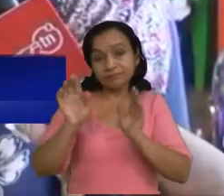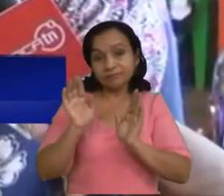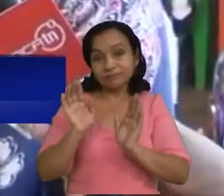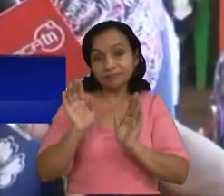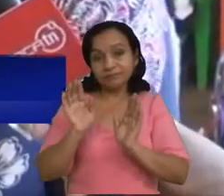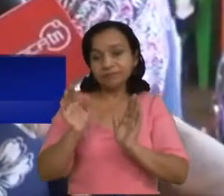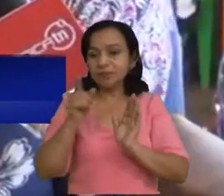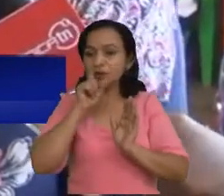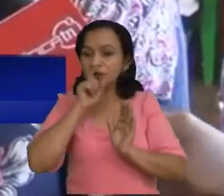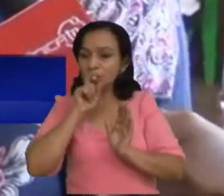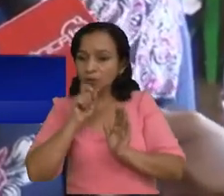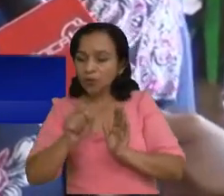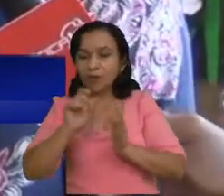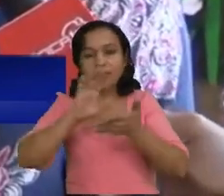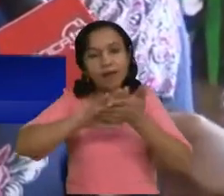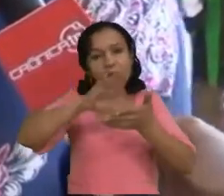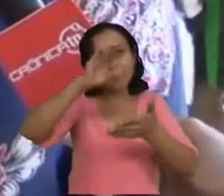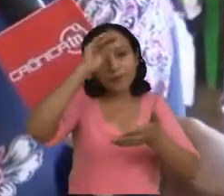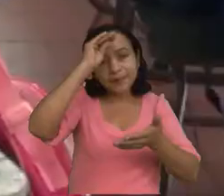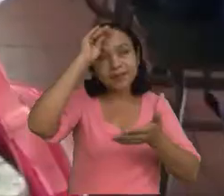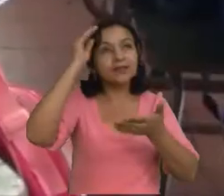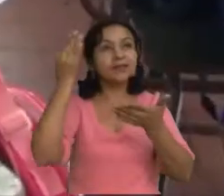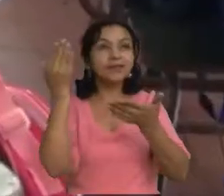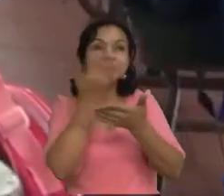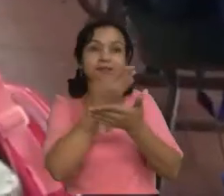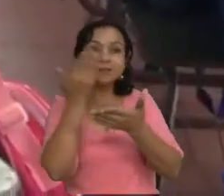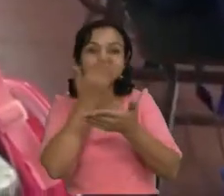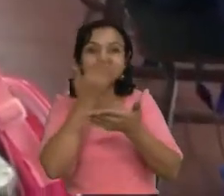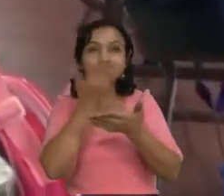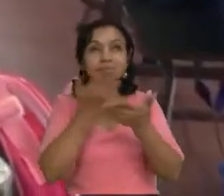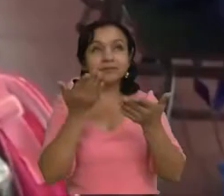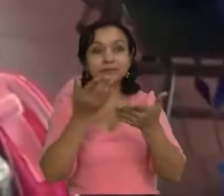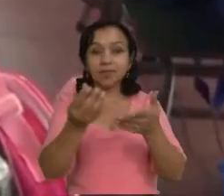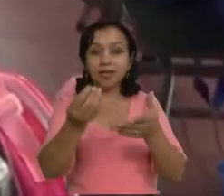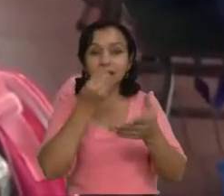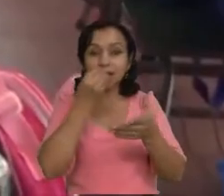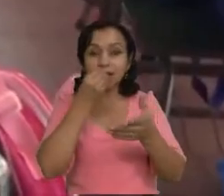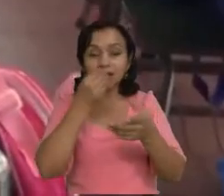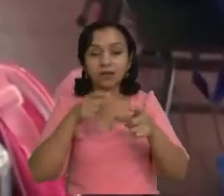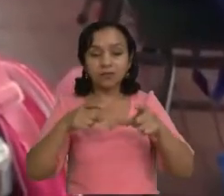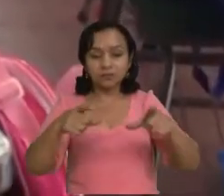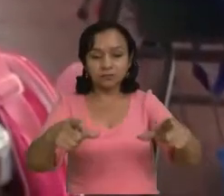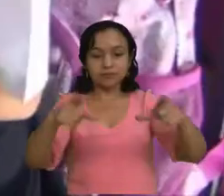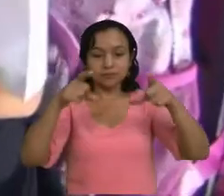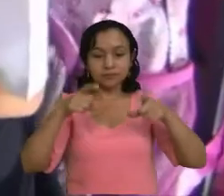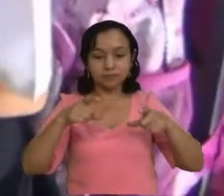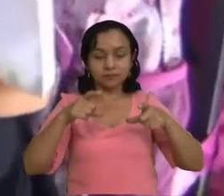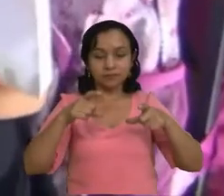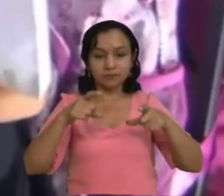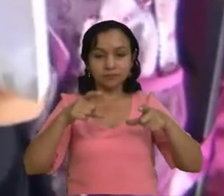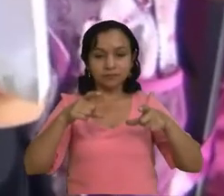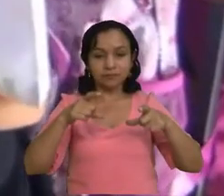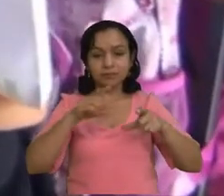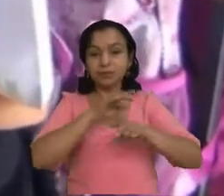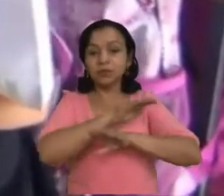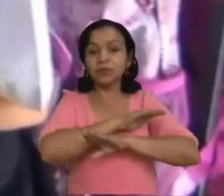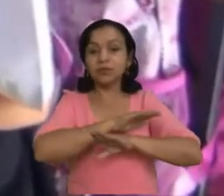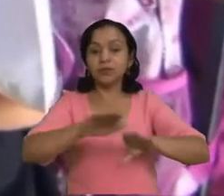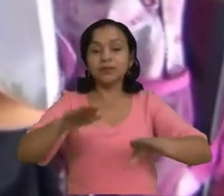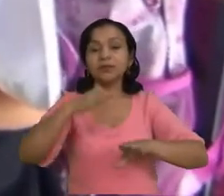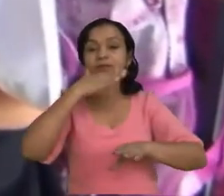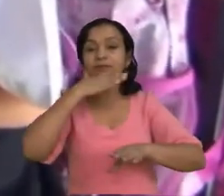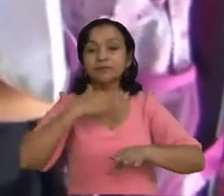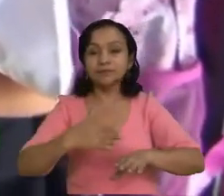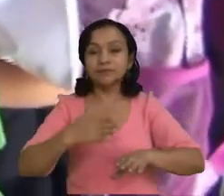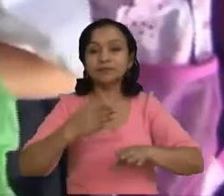le va a gustar aprender, a estudiar. La merienda escolar se asegura desde el primer día de clases hasta el cierre del año escolar,